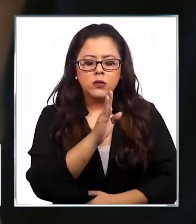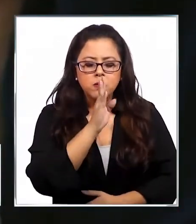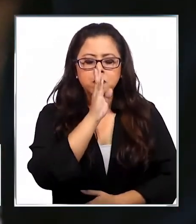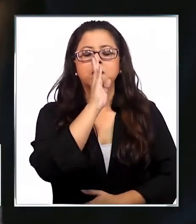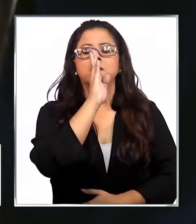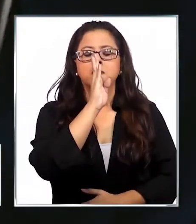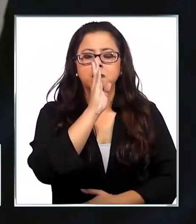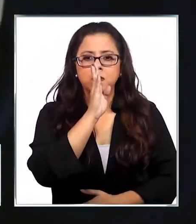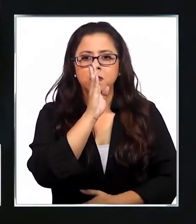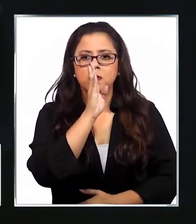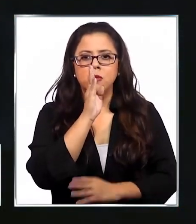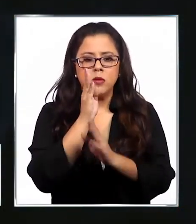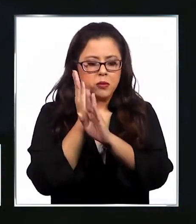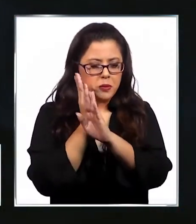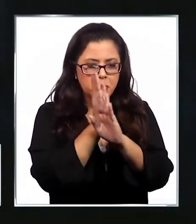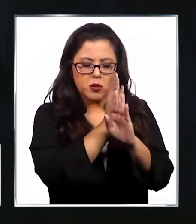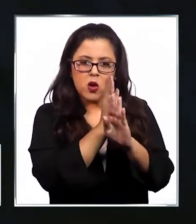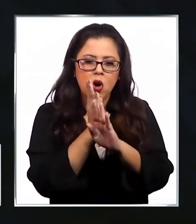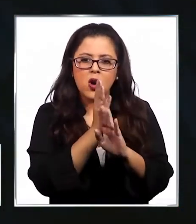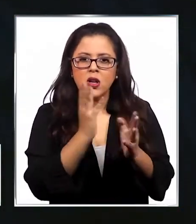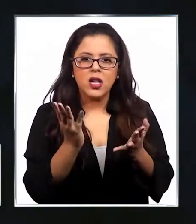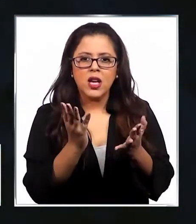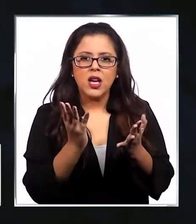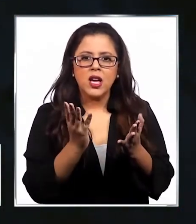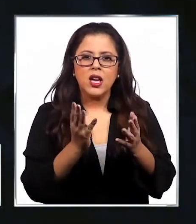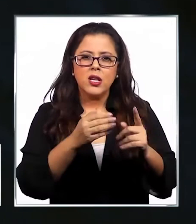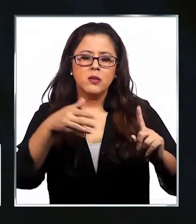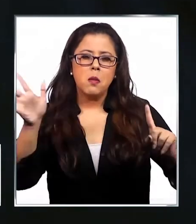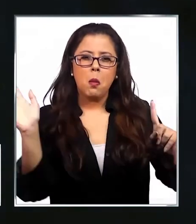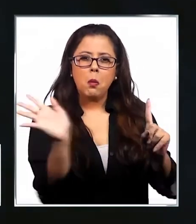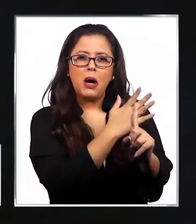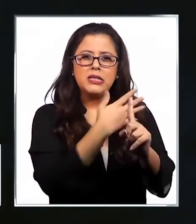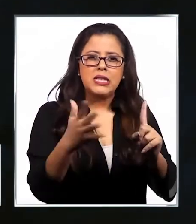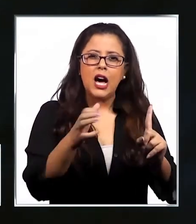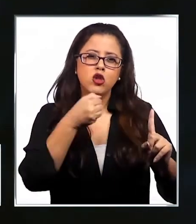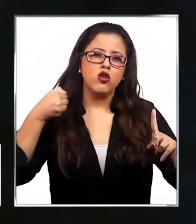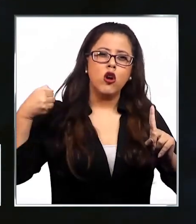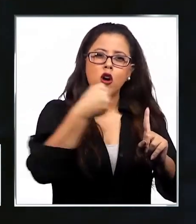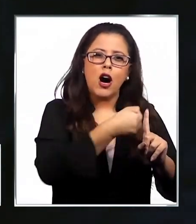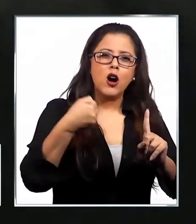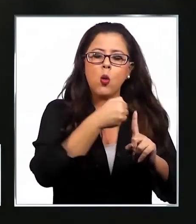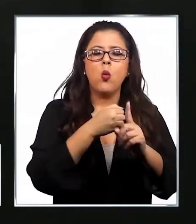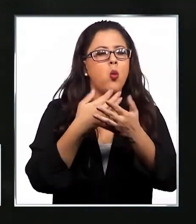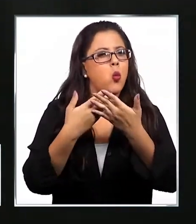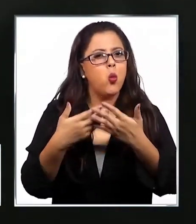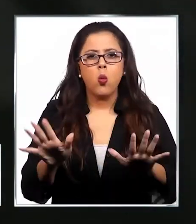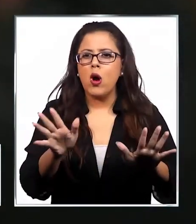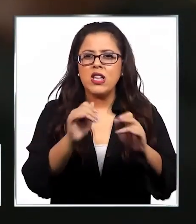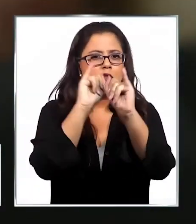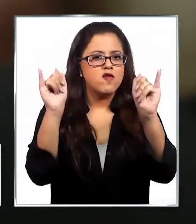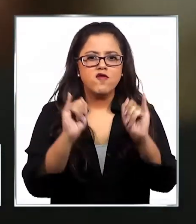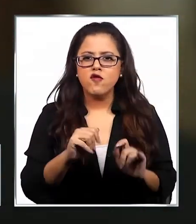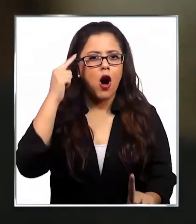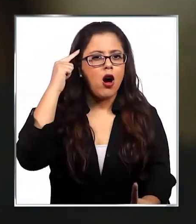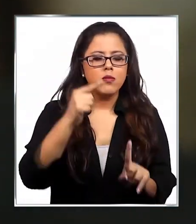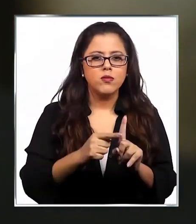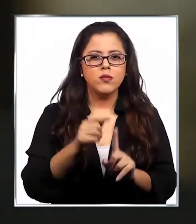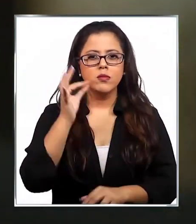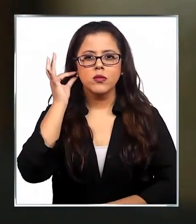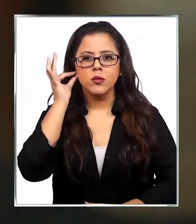silenciosa, oculta, ocurran más maltratos, agresiones de cualquier tipo hacia las